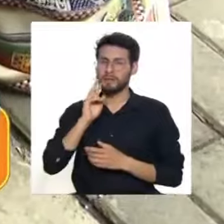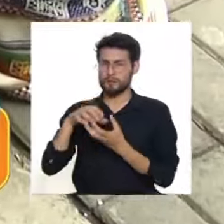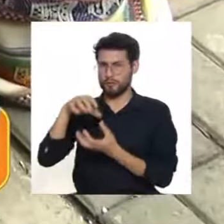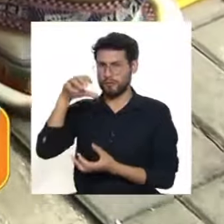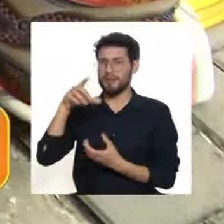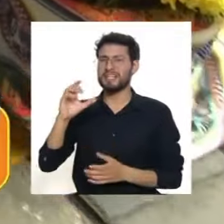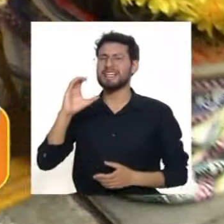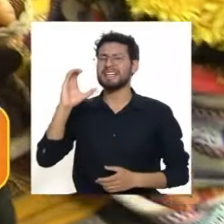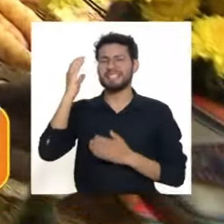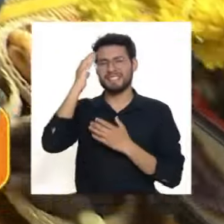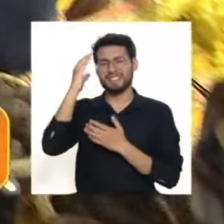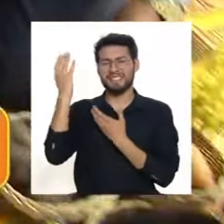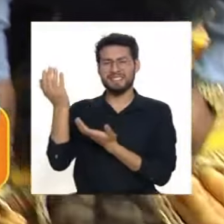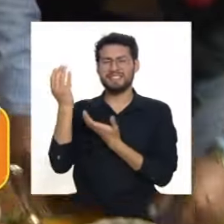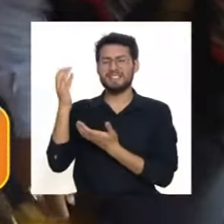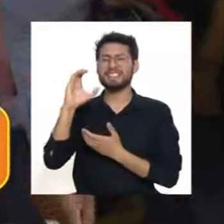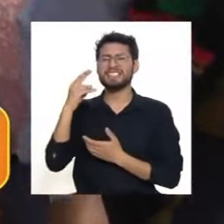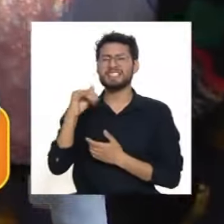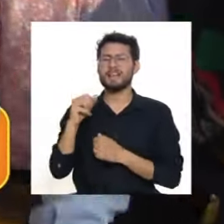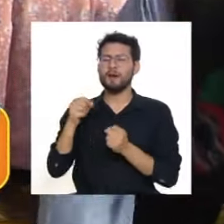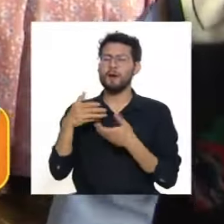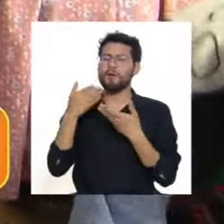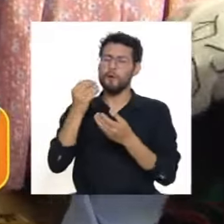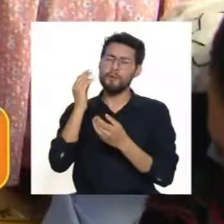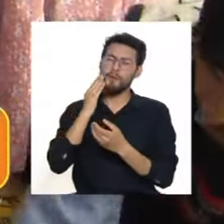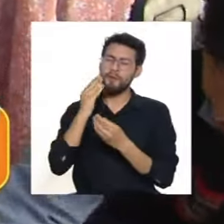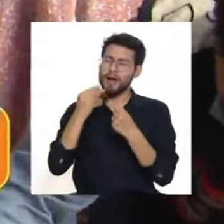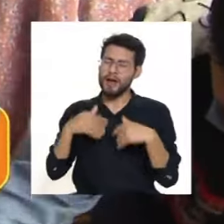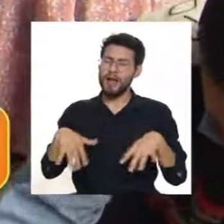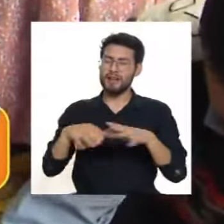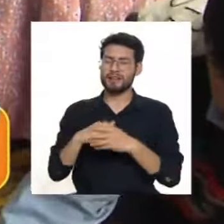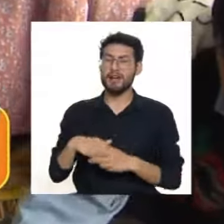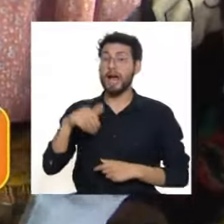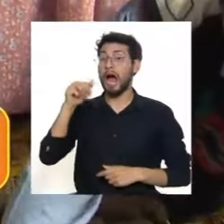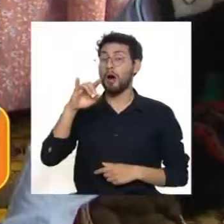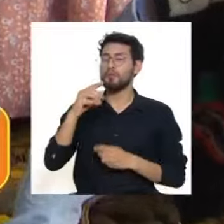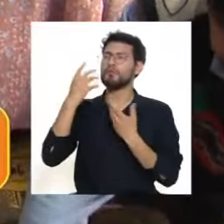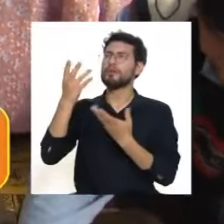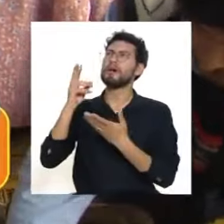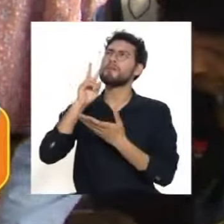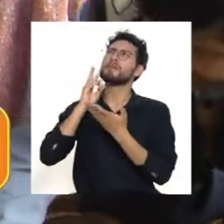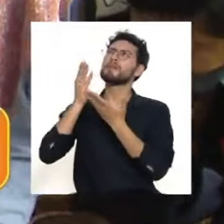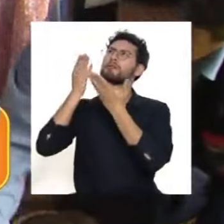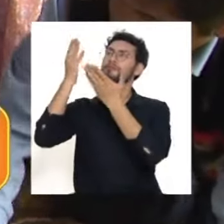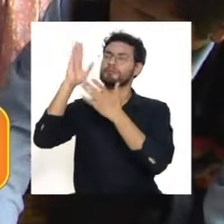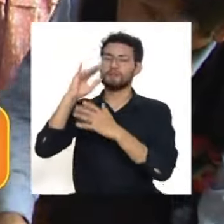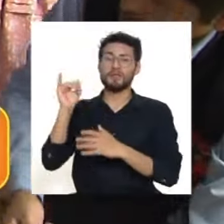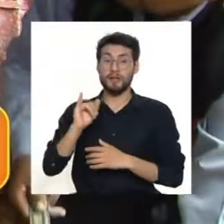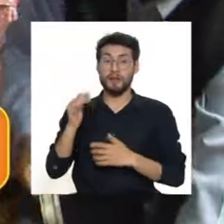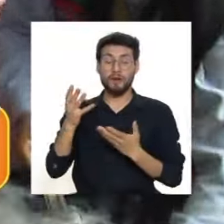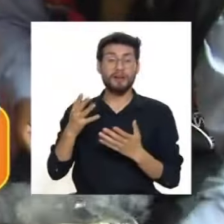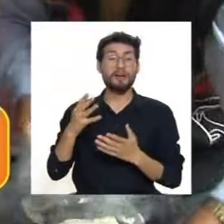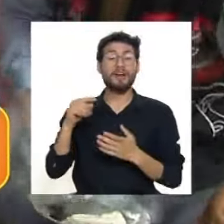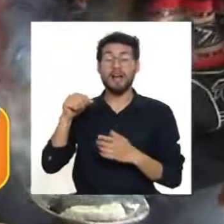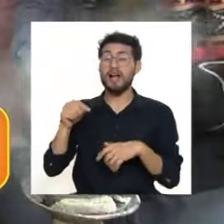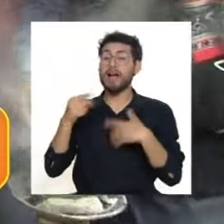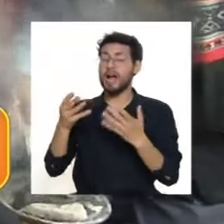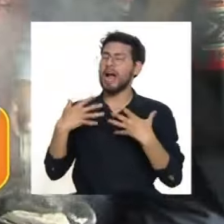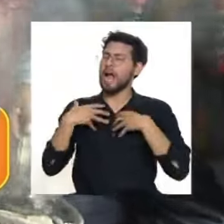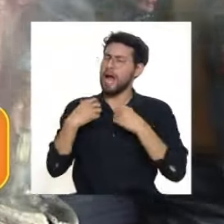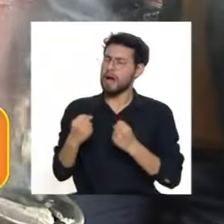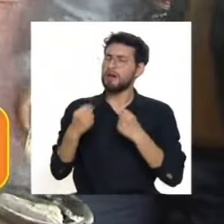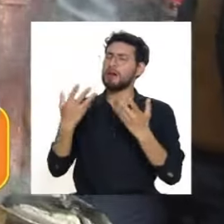para los apus, la chicha es para la Santa Tierra Pachamama bendita. Le entregamos las hojas sagradas de la coca para pedirle igualmente para que haya salud, para